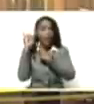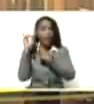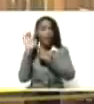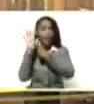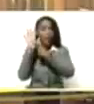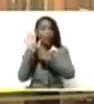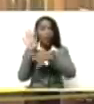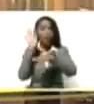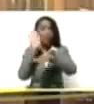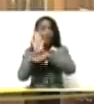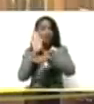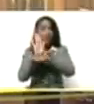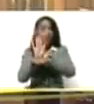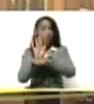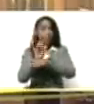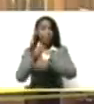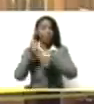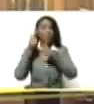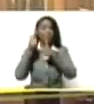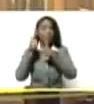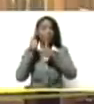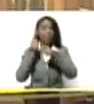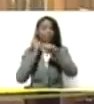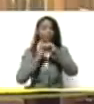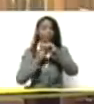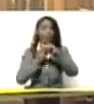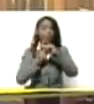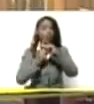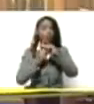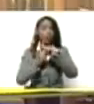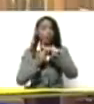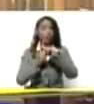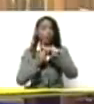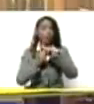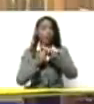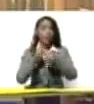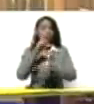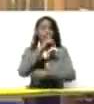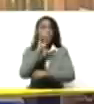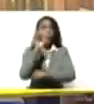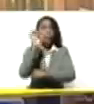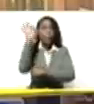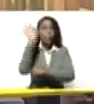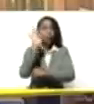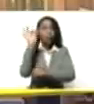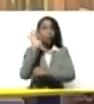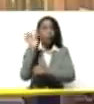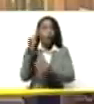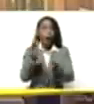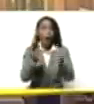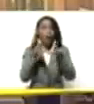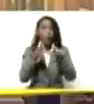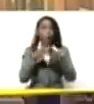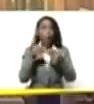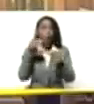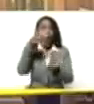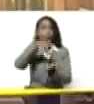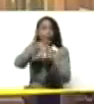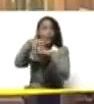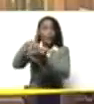mes de diciembre logramos un importante hito al llegar a la